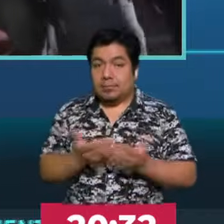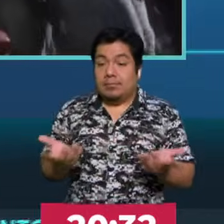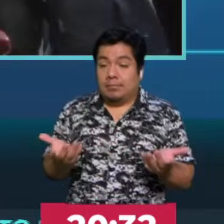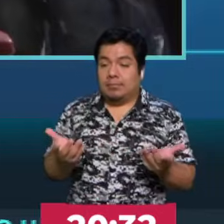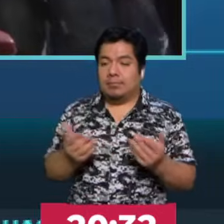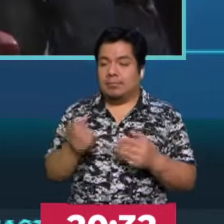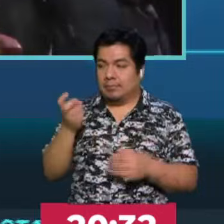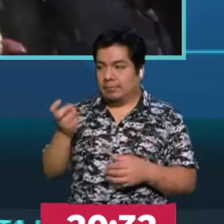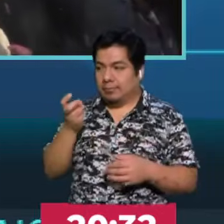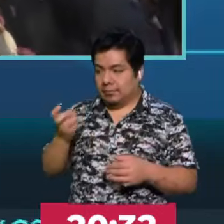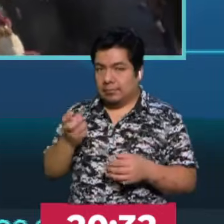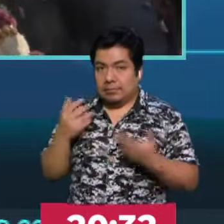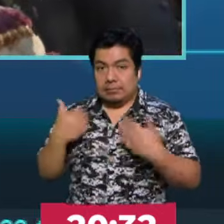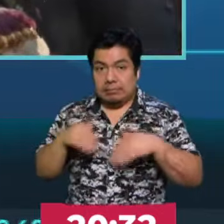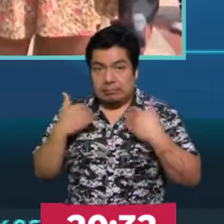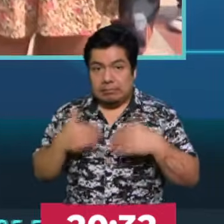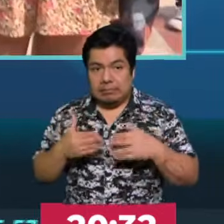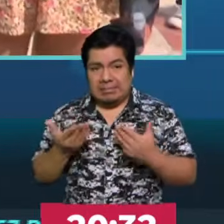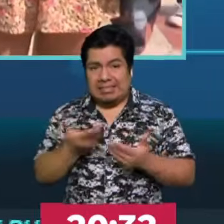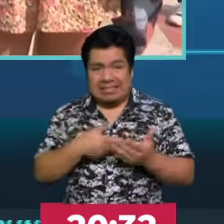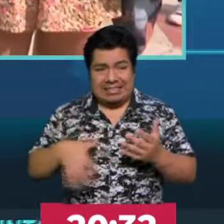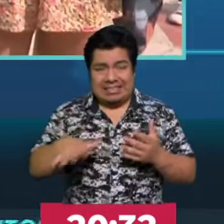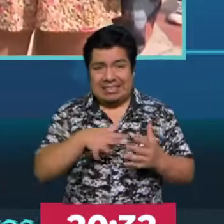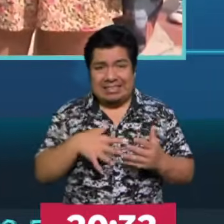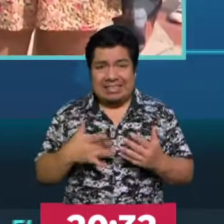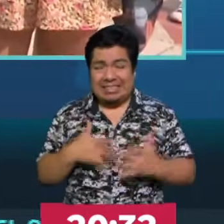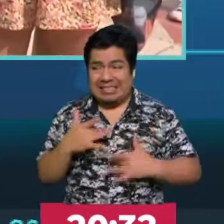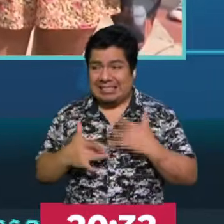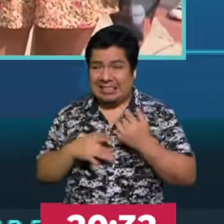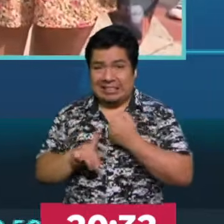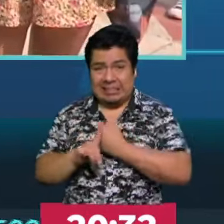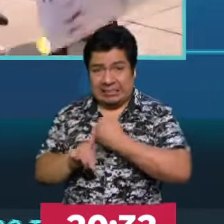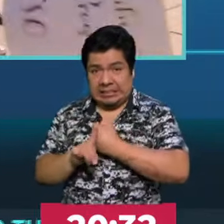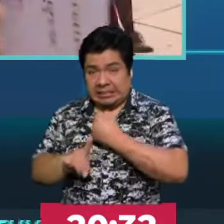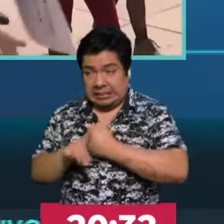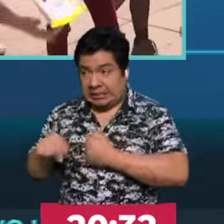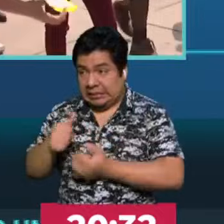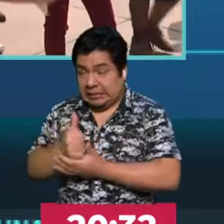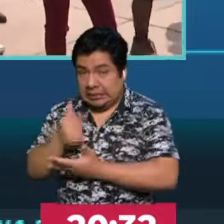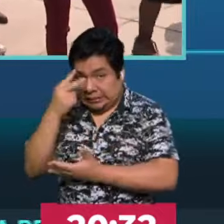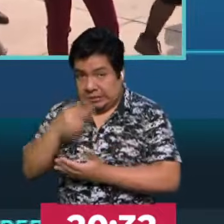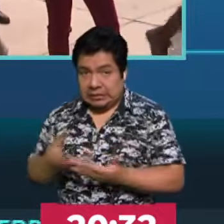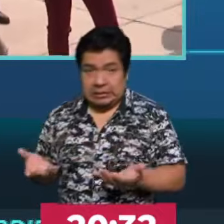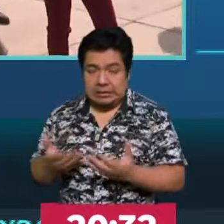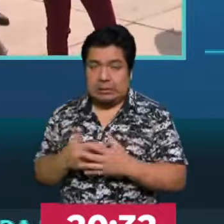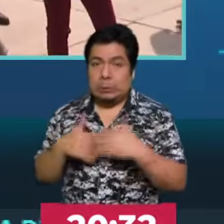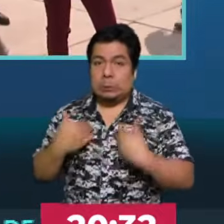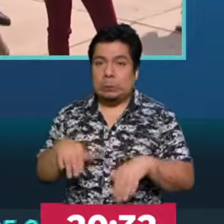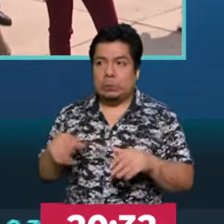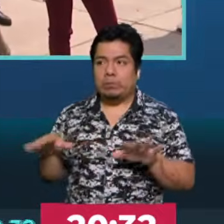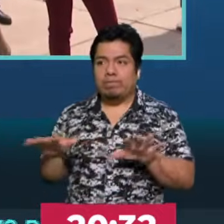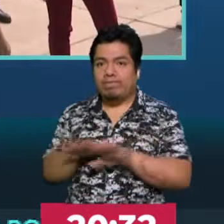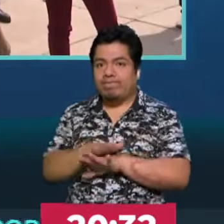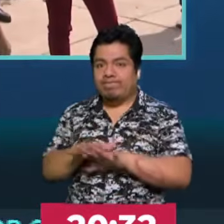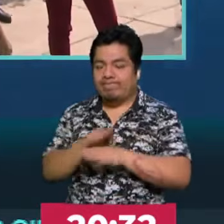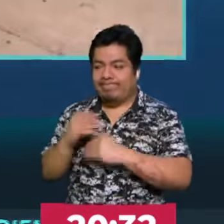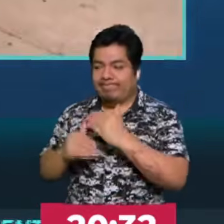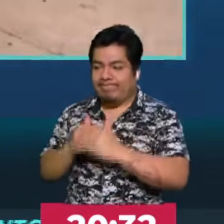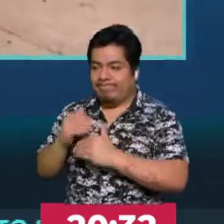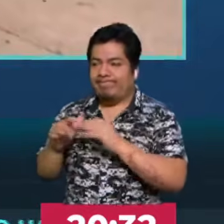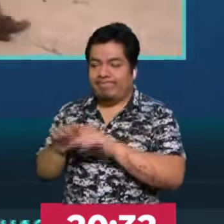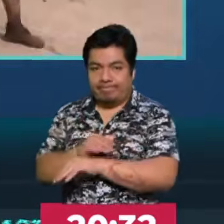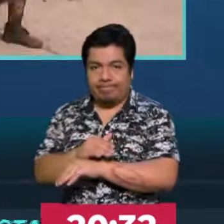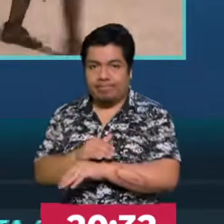es como justo, ¿no? Marcas de sangre en nuestras vidas citadinas, que sí redefinieron estos procesos, este